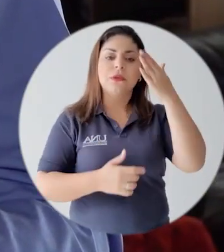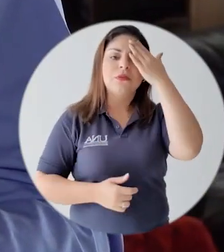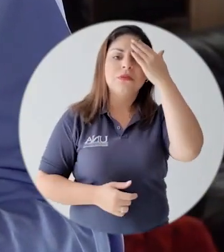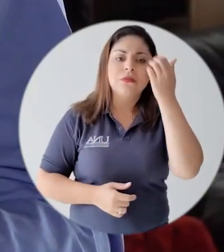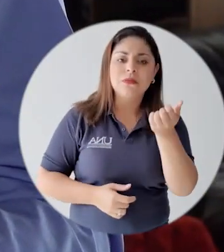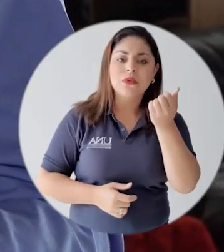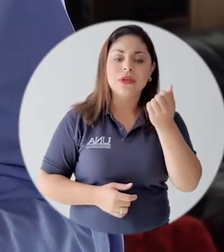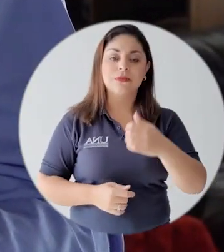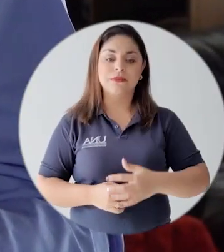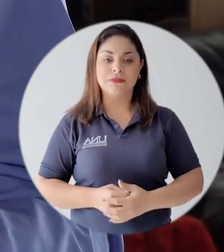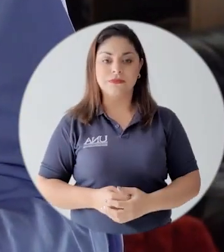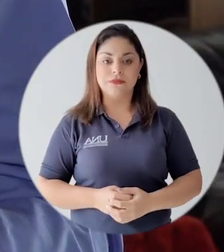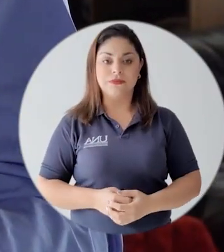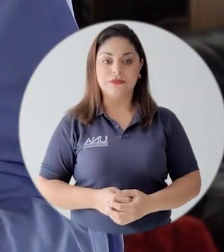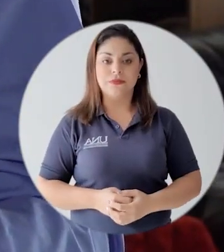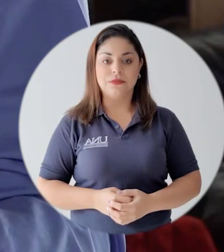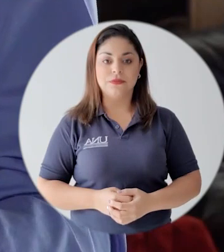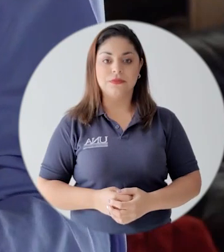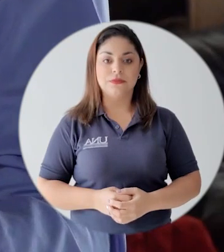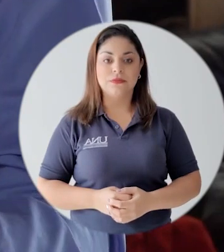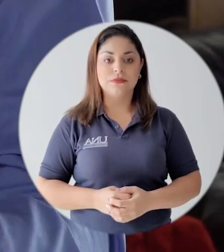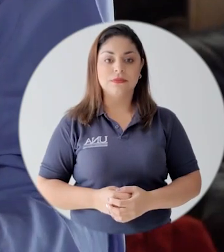especiales porque